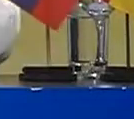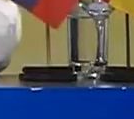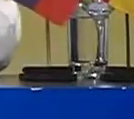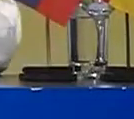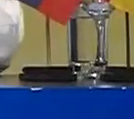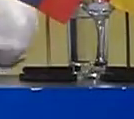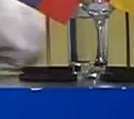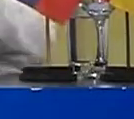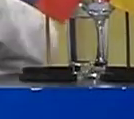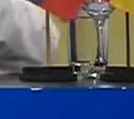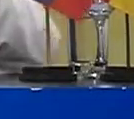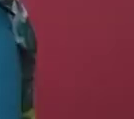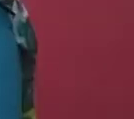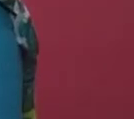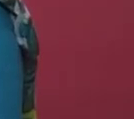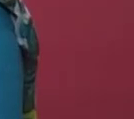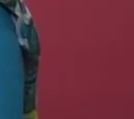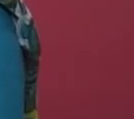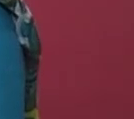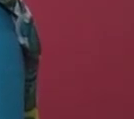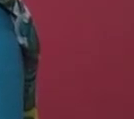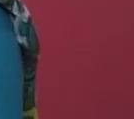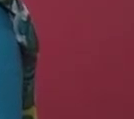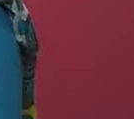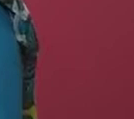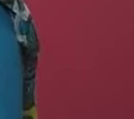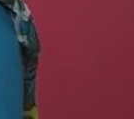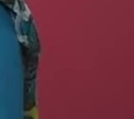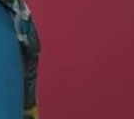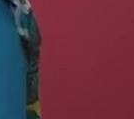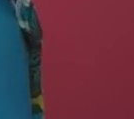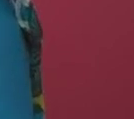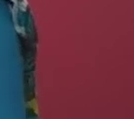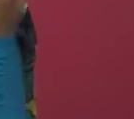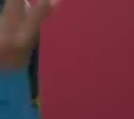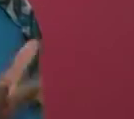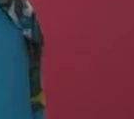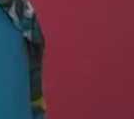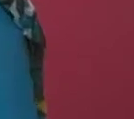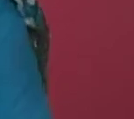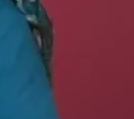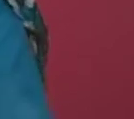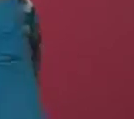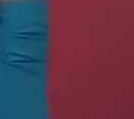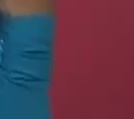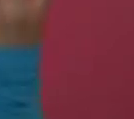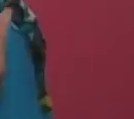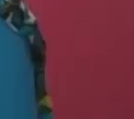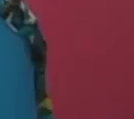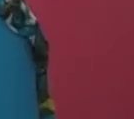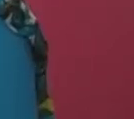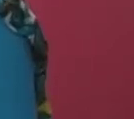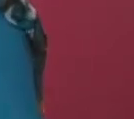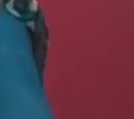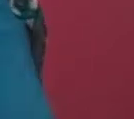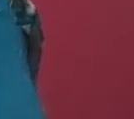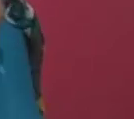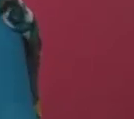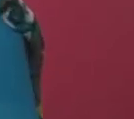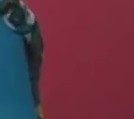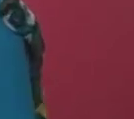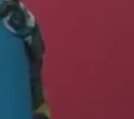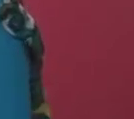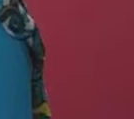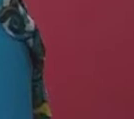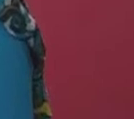negocio. Cuéntale. Él quería comprar el don de Dios. Claro, cuando supo que la gente se estaba buscando al Señor